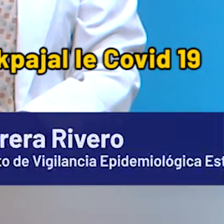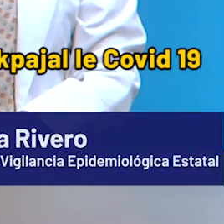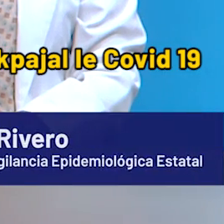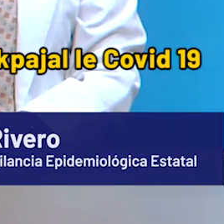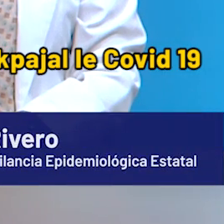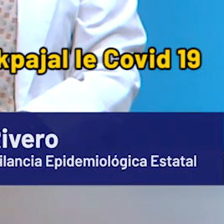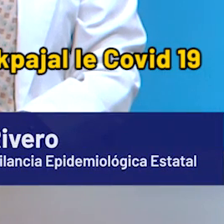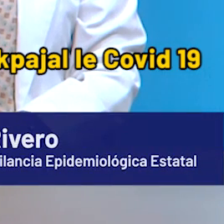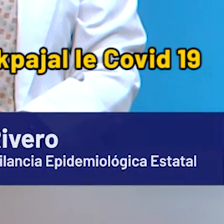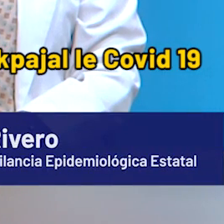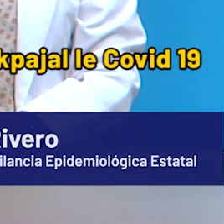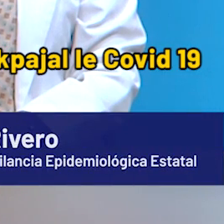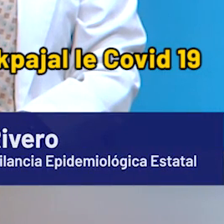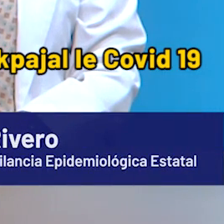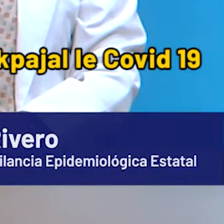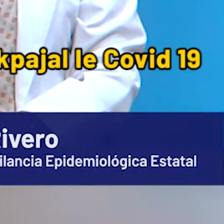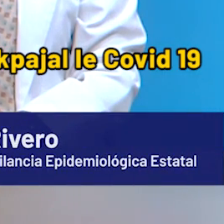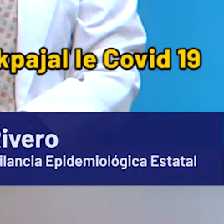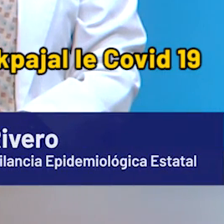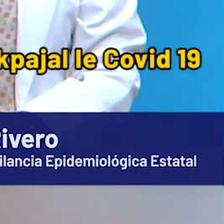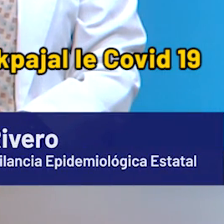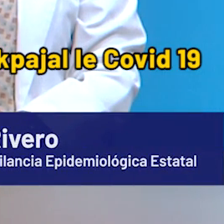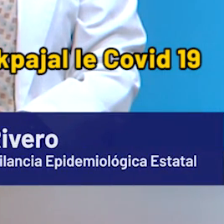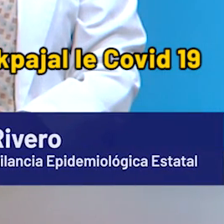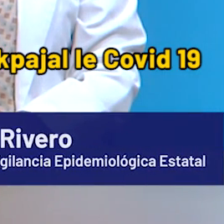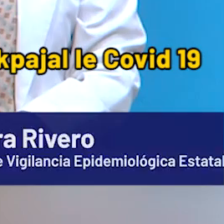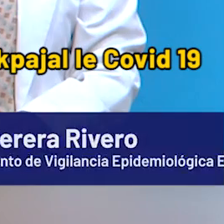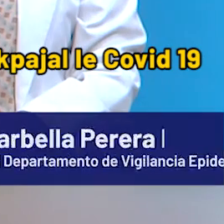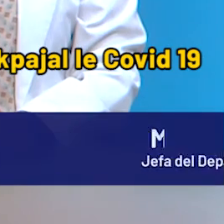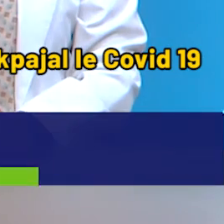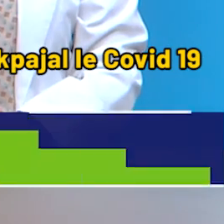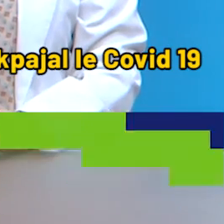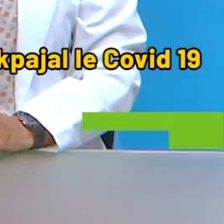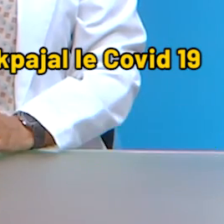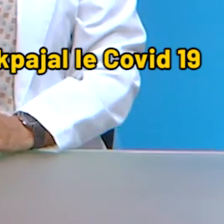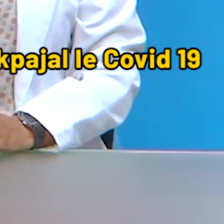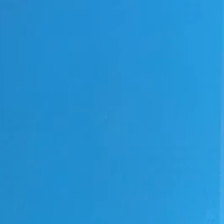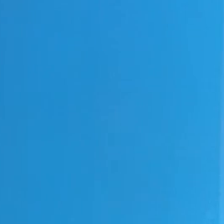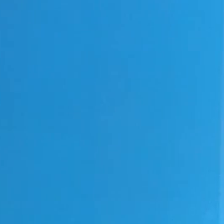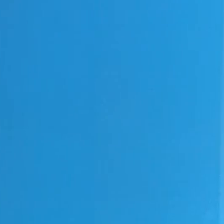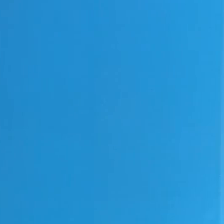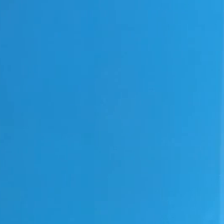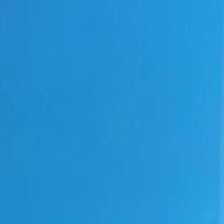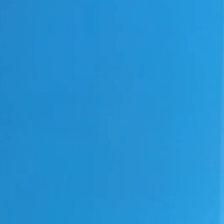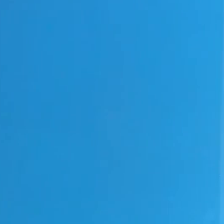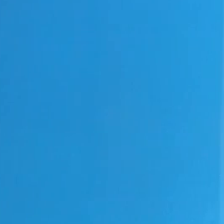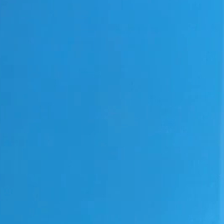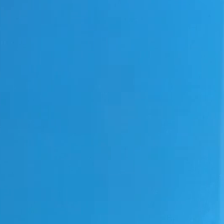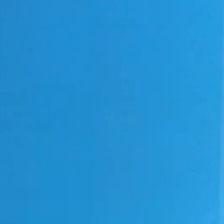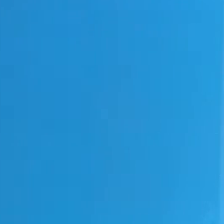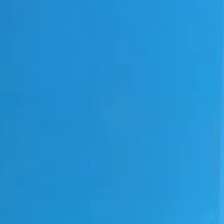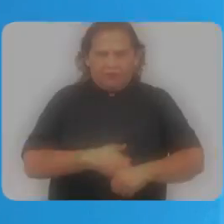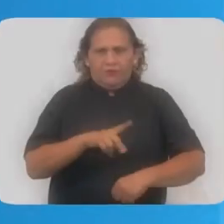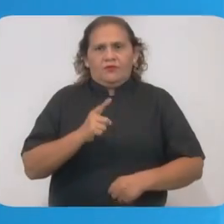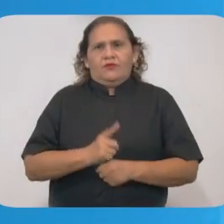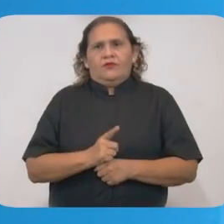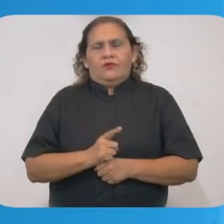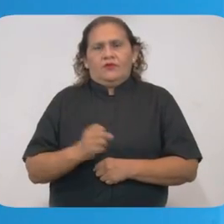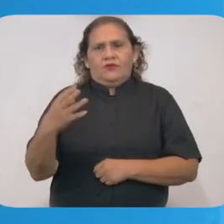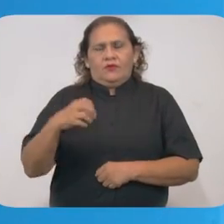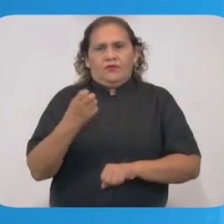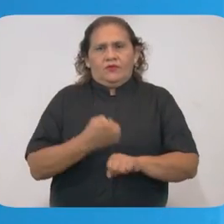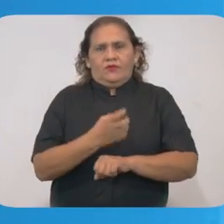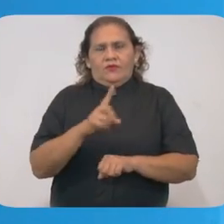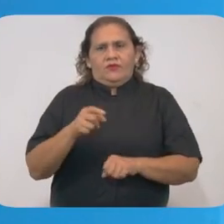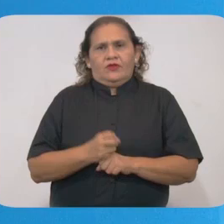Buenas tardes. Nos permitimos dar el informe diario relacionado con el COVID-19. Adelante, doctora. Gracias. Buenas tardes. El semáforo estatal